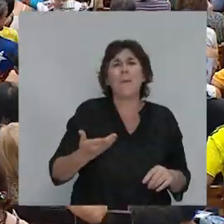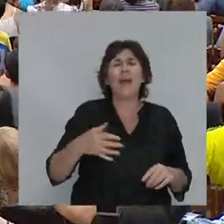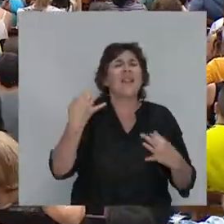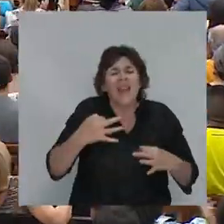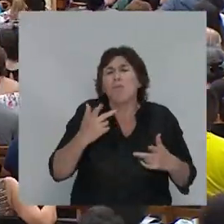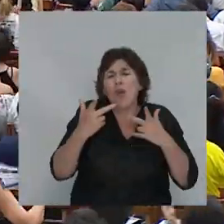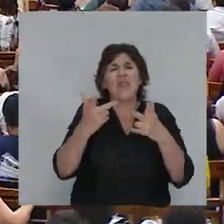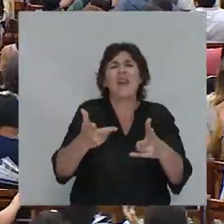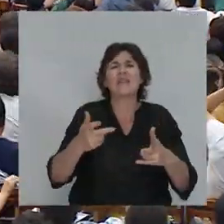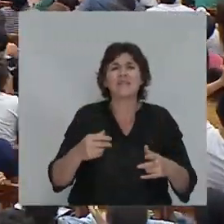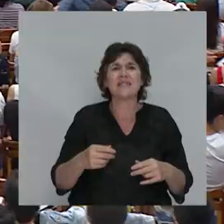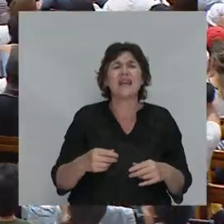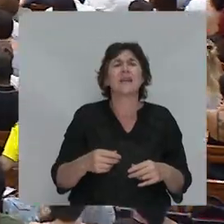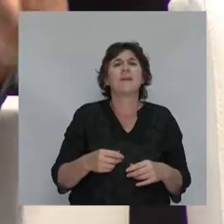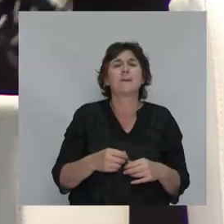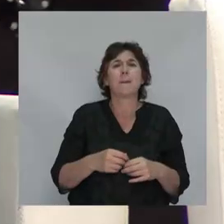decir acá,